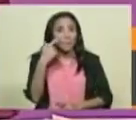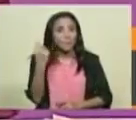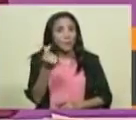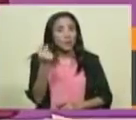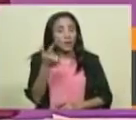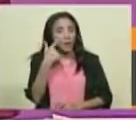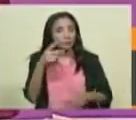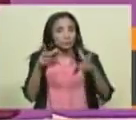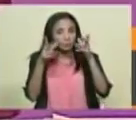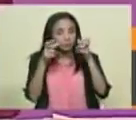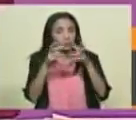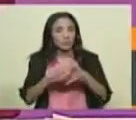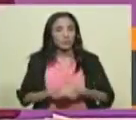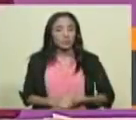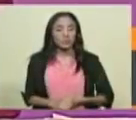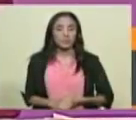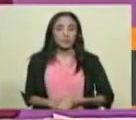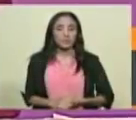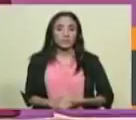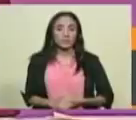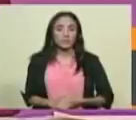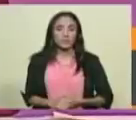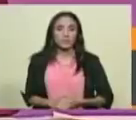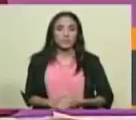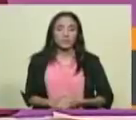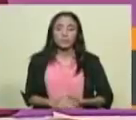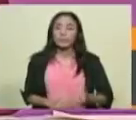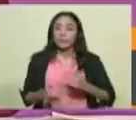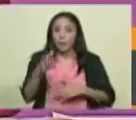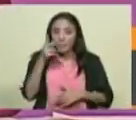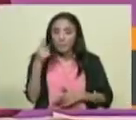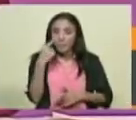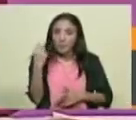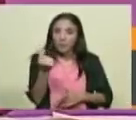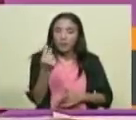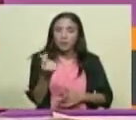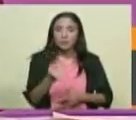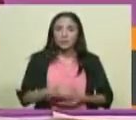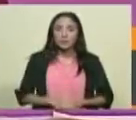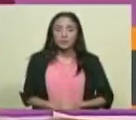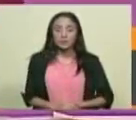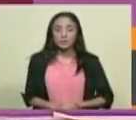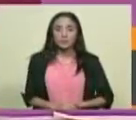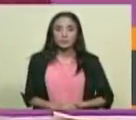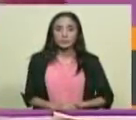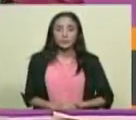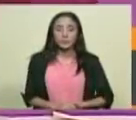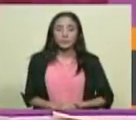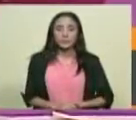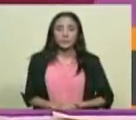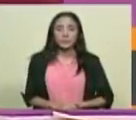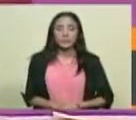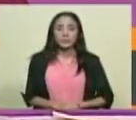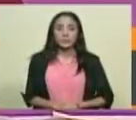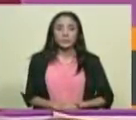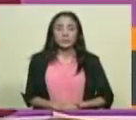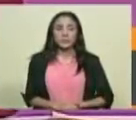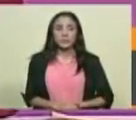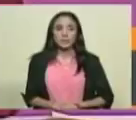cómo marco esta idea, escúchenme bien. Lo que hemos hecho hasta ahora es el